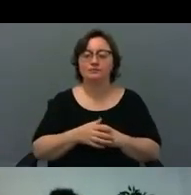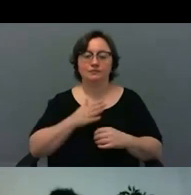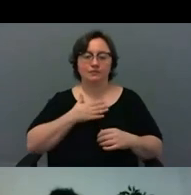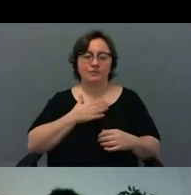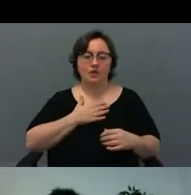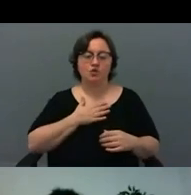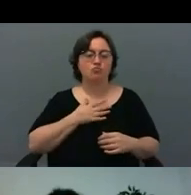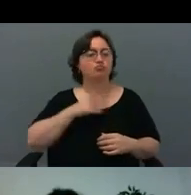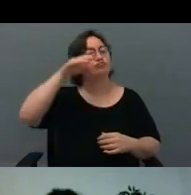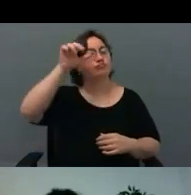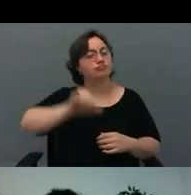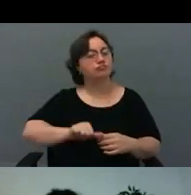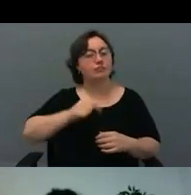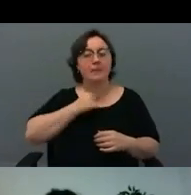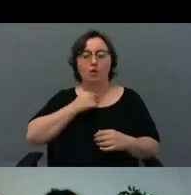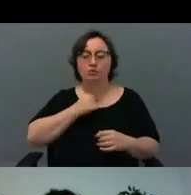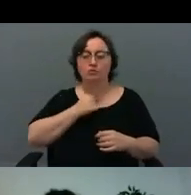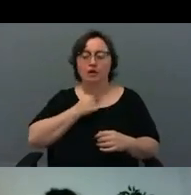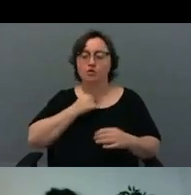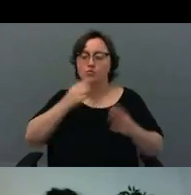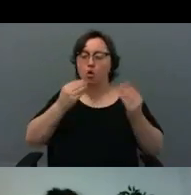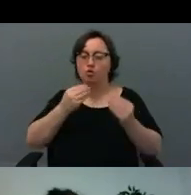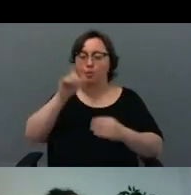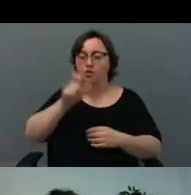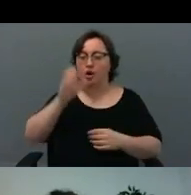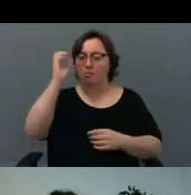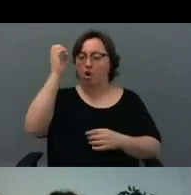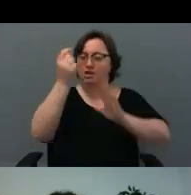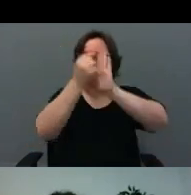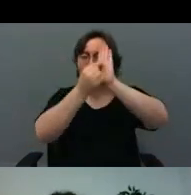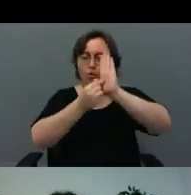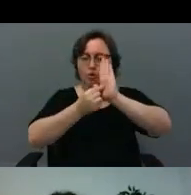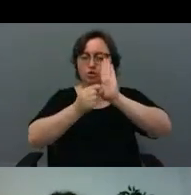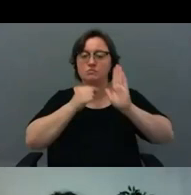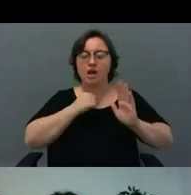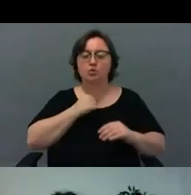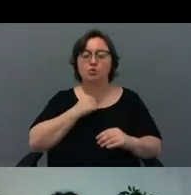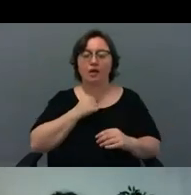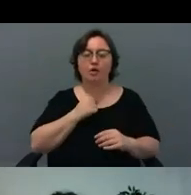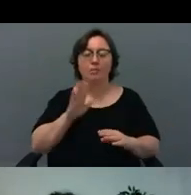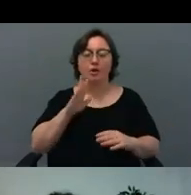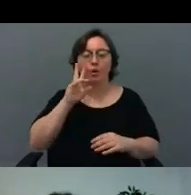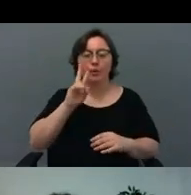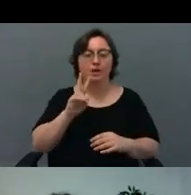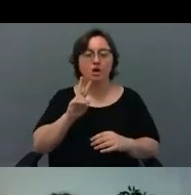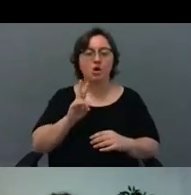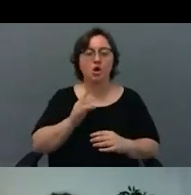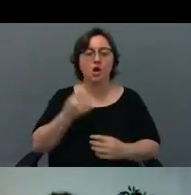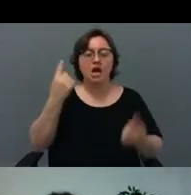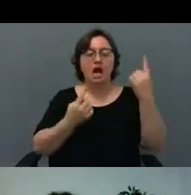me ha gustado mucho lo primero, todos los puntos, pero creo que algunos